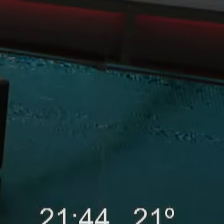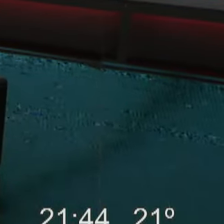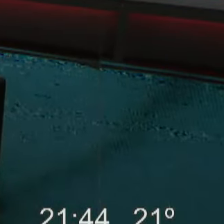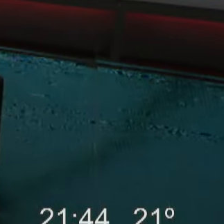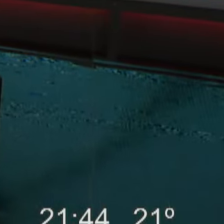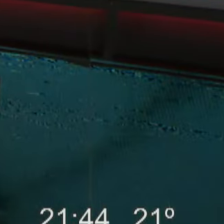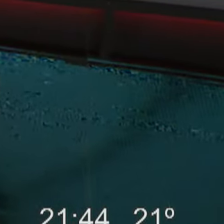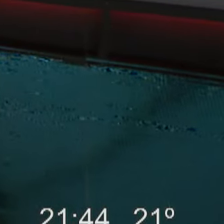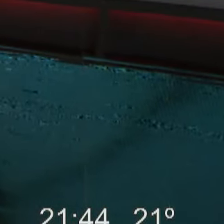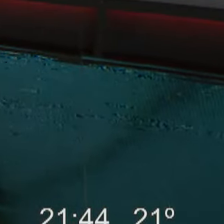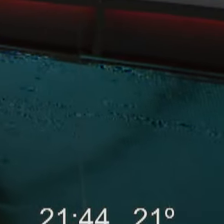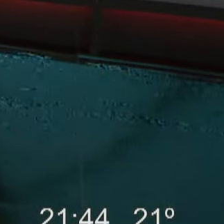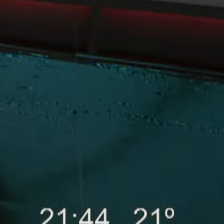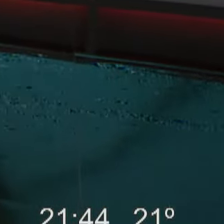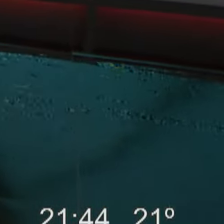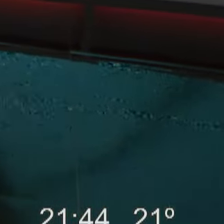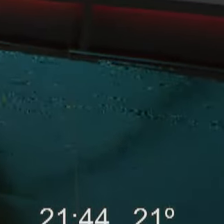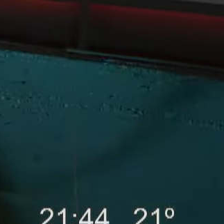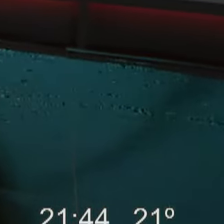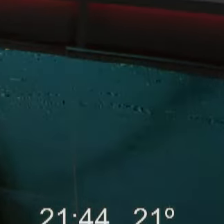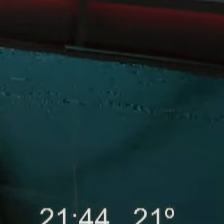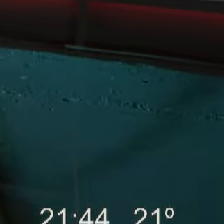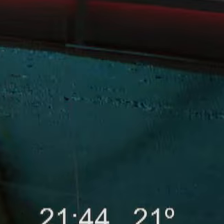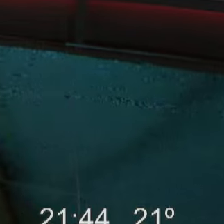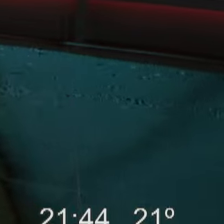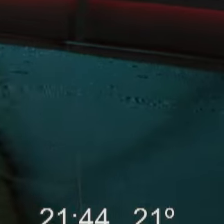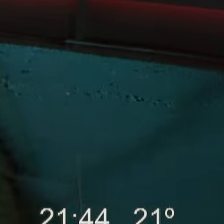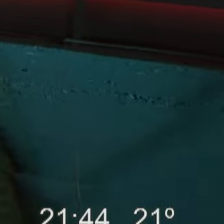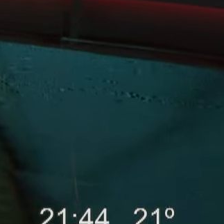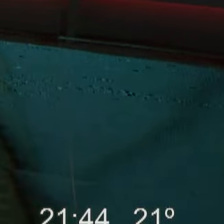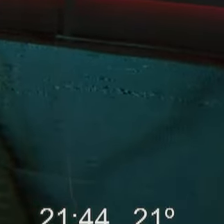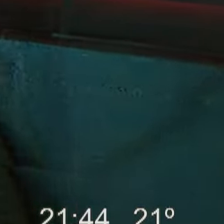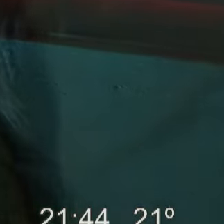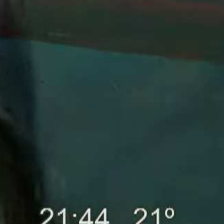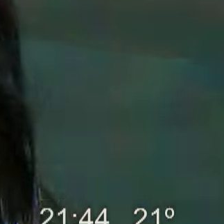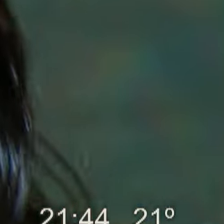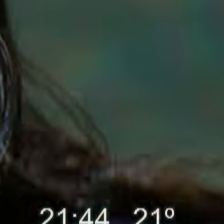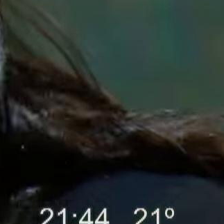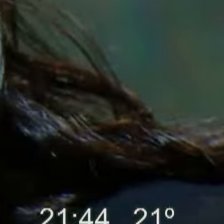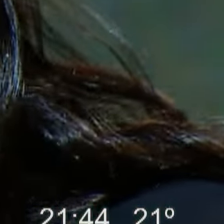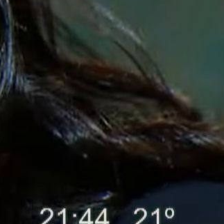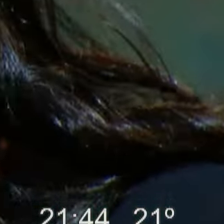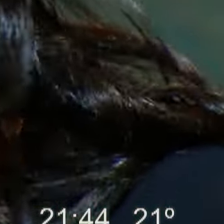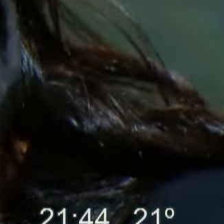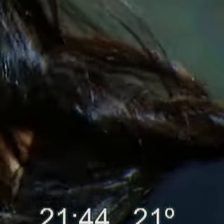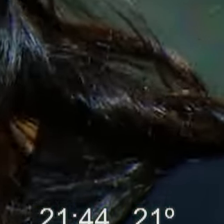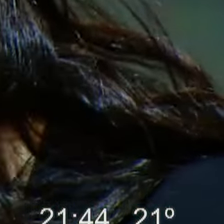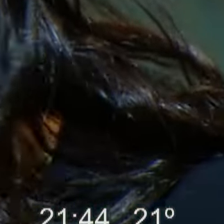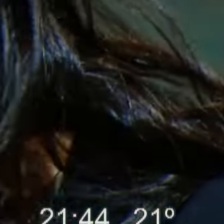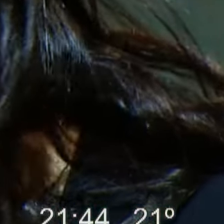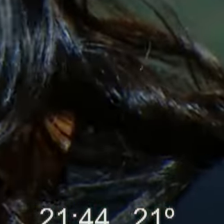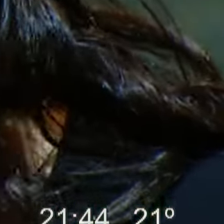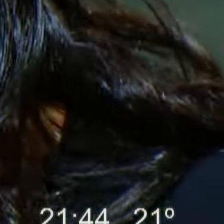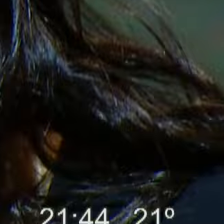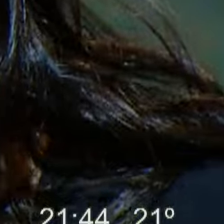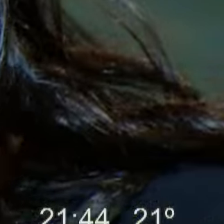Hay un freno, un estribo que duele cuando quieres ir a lo que por